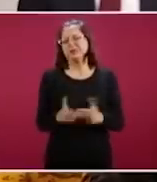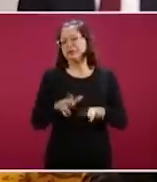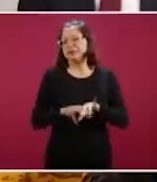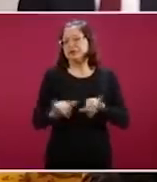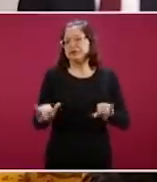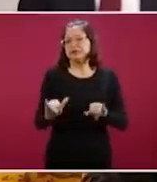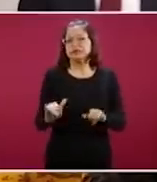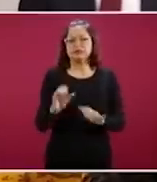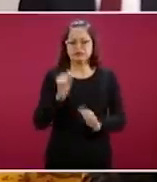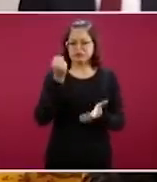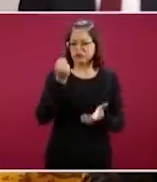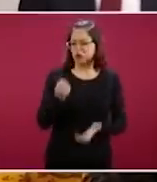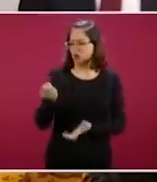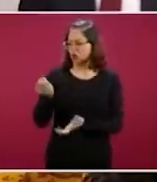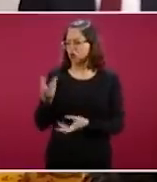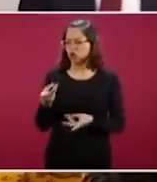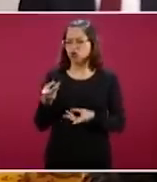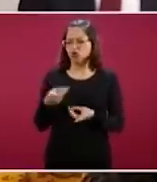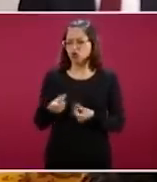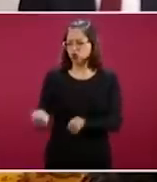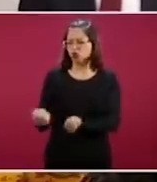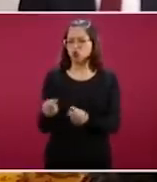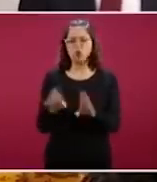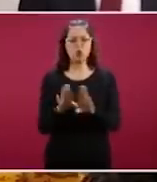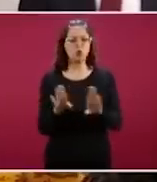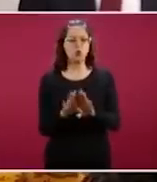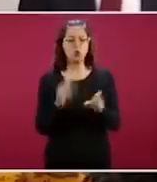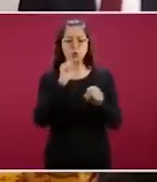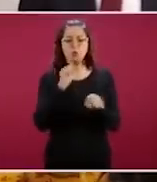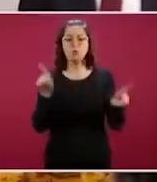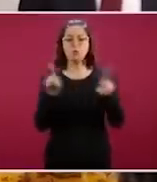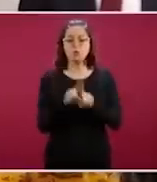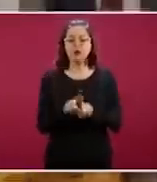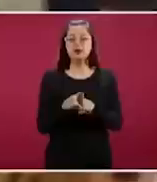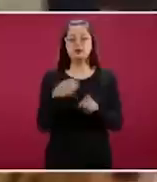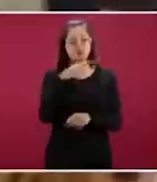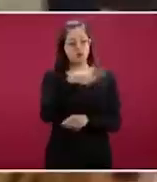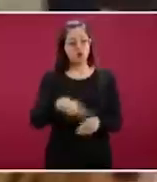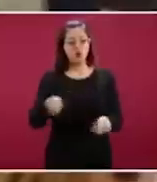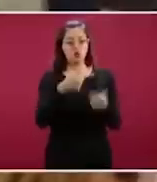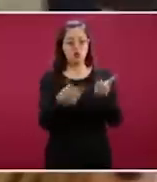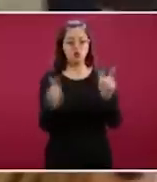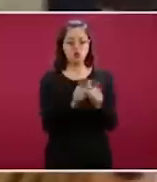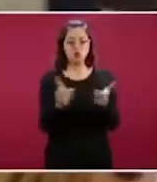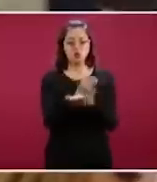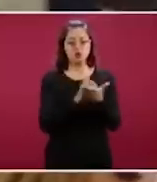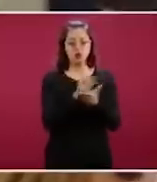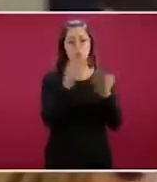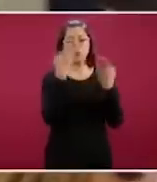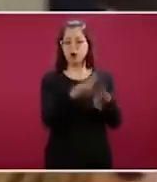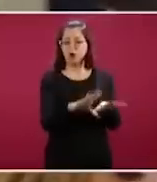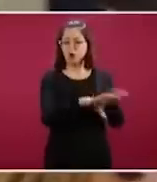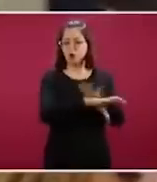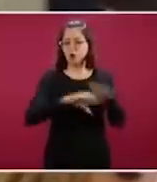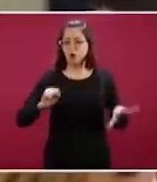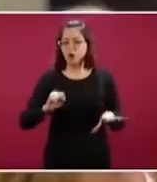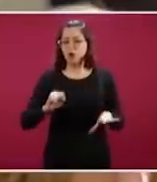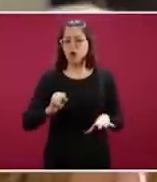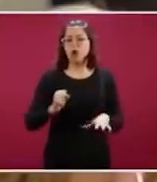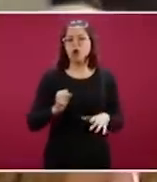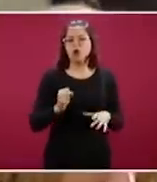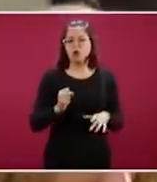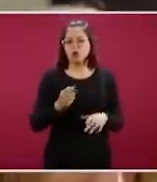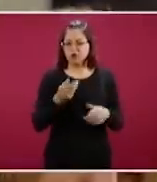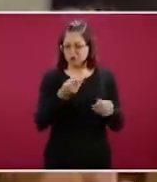está reasignando ese dinero, incluso el dinero de las cuentas congeladas al narco. ¿Podría usted aportar esos datos